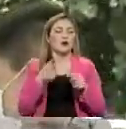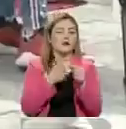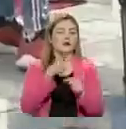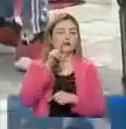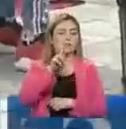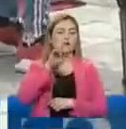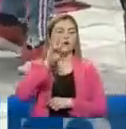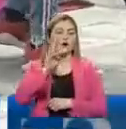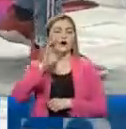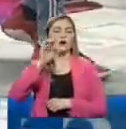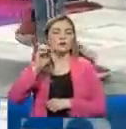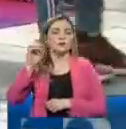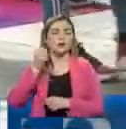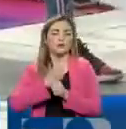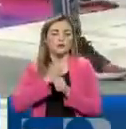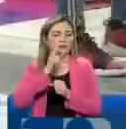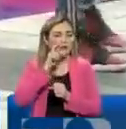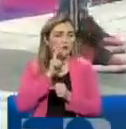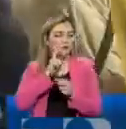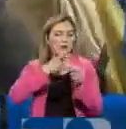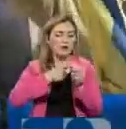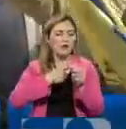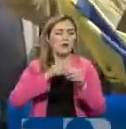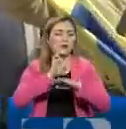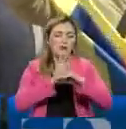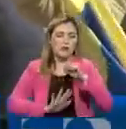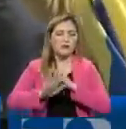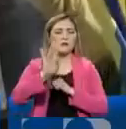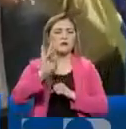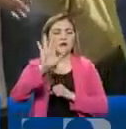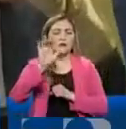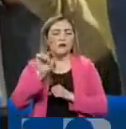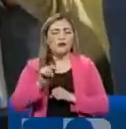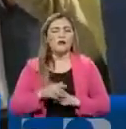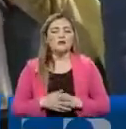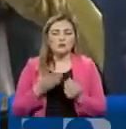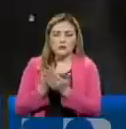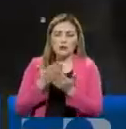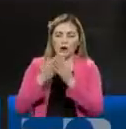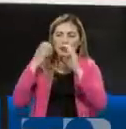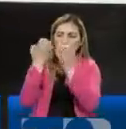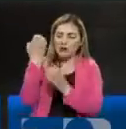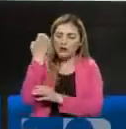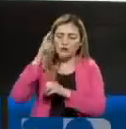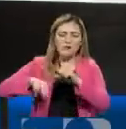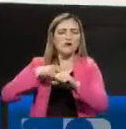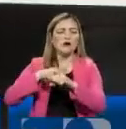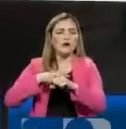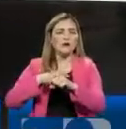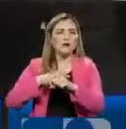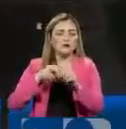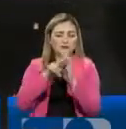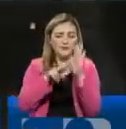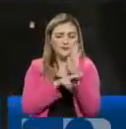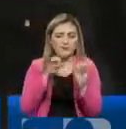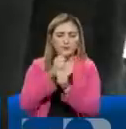Quito a 3.700 trabajadoras sexuales y a escala nacional 75.000, exige al COE Nacional aprobar sus planes